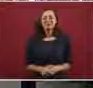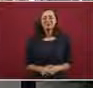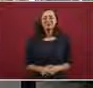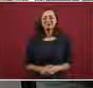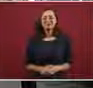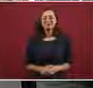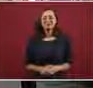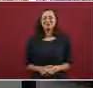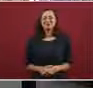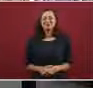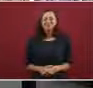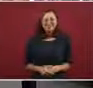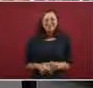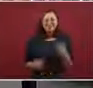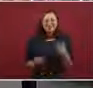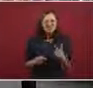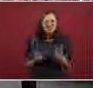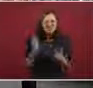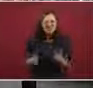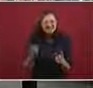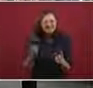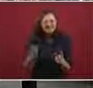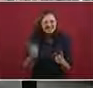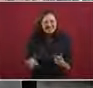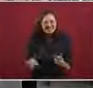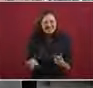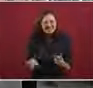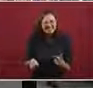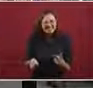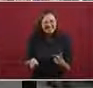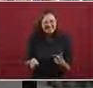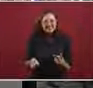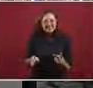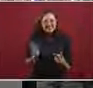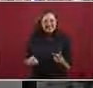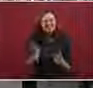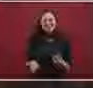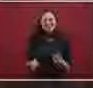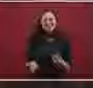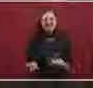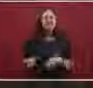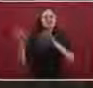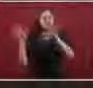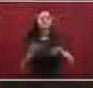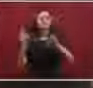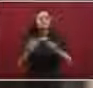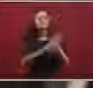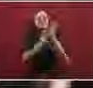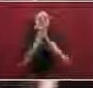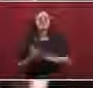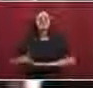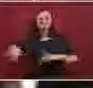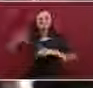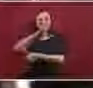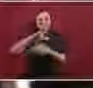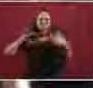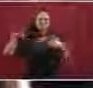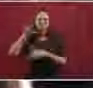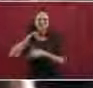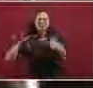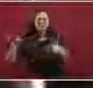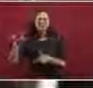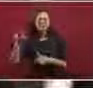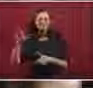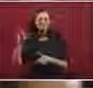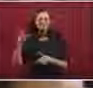en Sinaloa. ¿Dos qué? Dos ciclones, dos huracanes. Dos tormentas que se convirtieron en huracanes. Sí, estamos viendo eso. Y estamos viviendo como lo